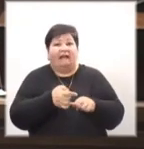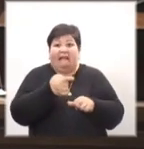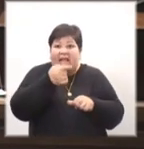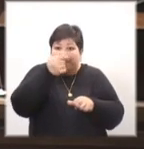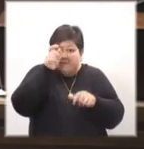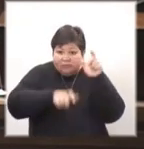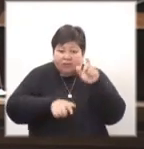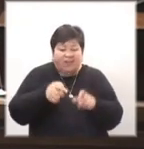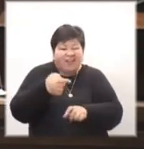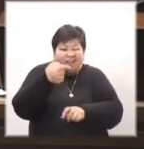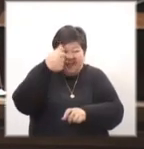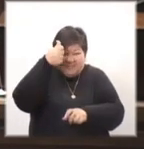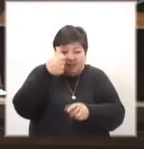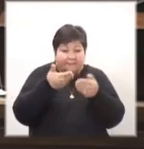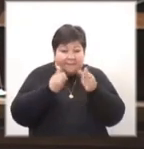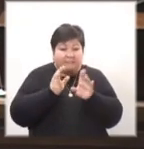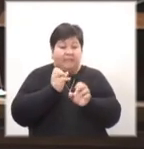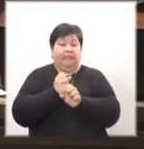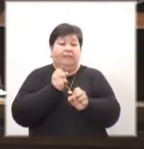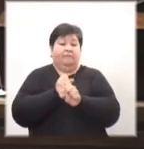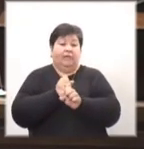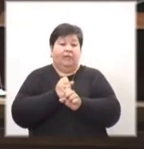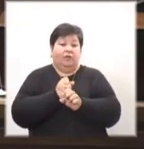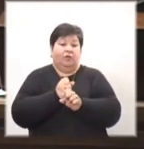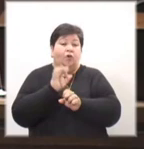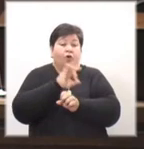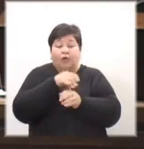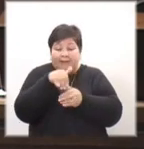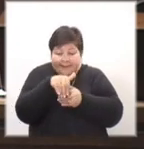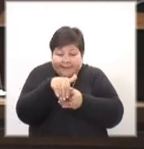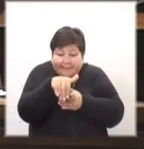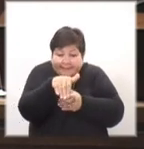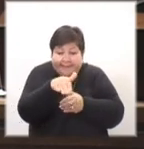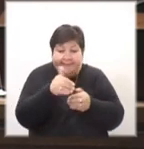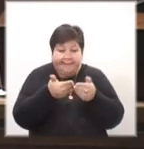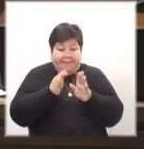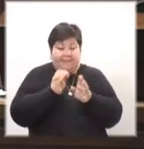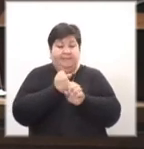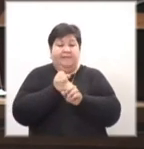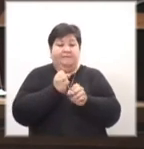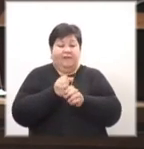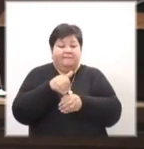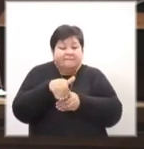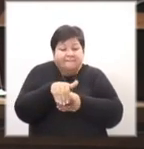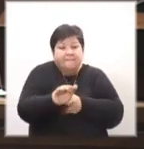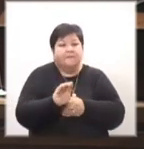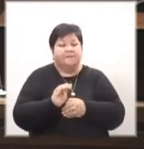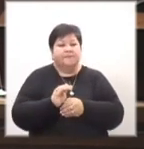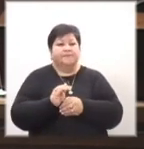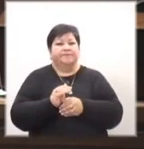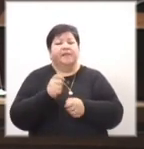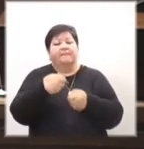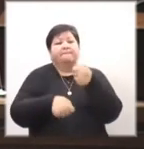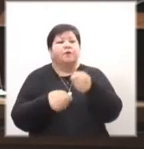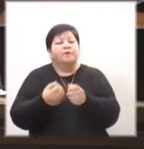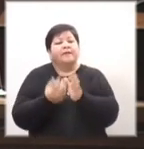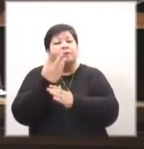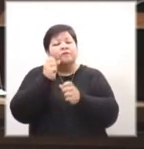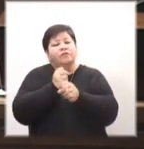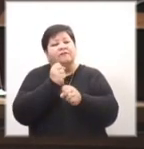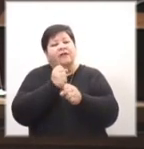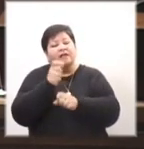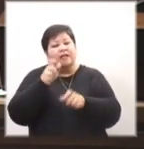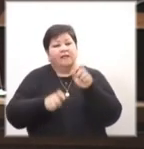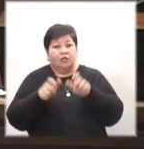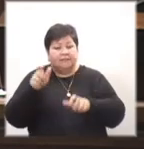laboral y a aquellas que lo harán dentro de pocos meses. El cambio en la distribución de aportes que regirá para los nuevos trabajadores no opera